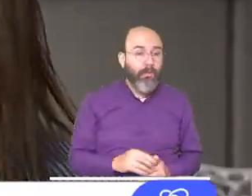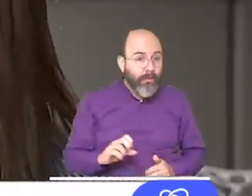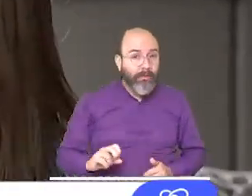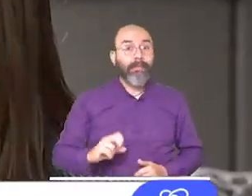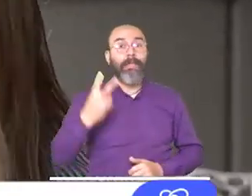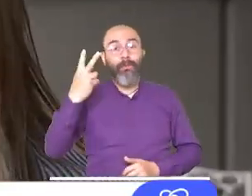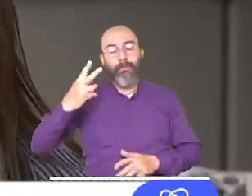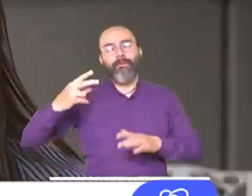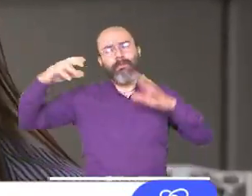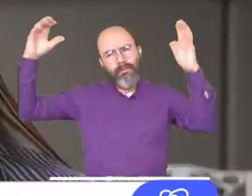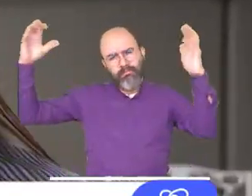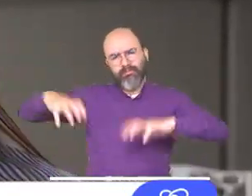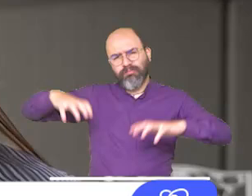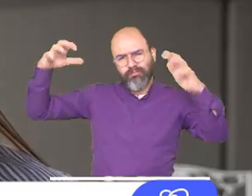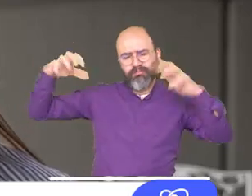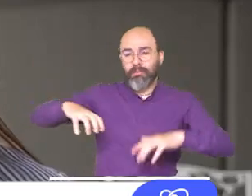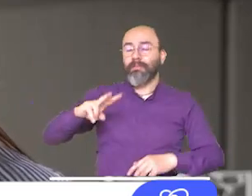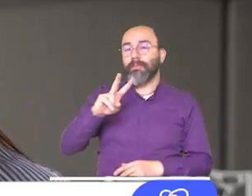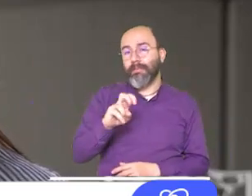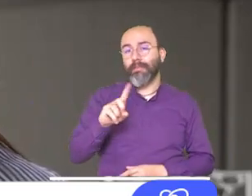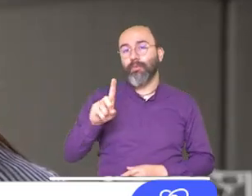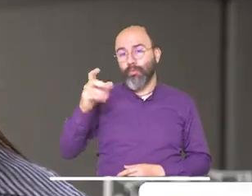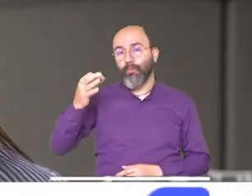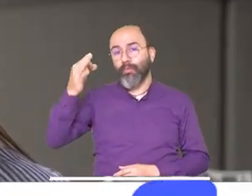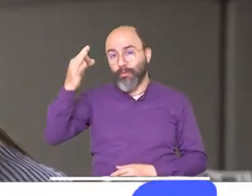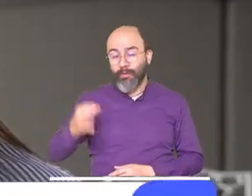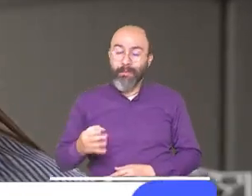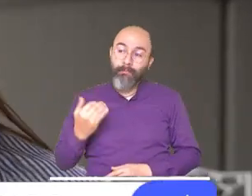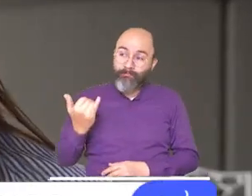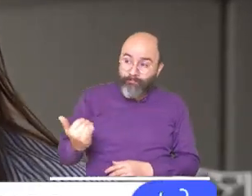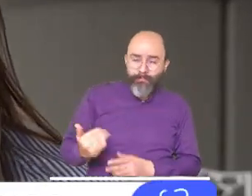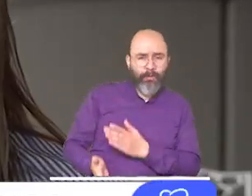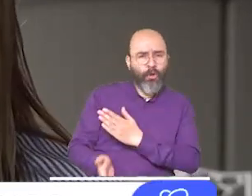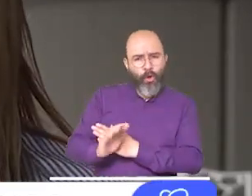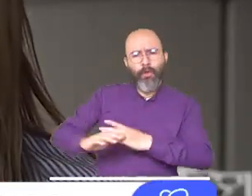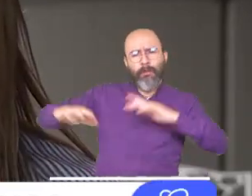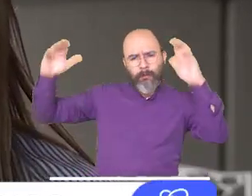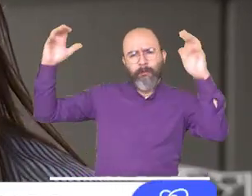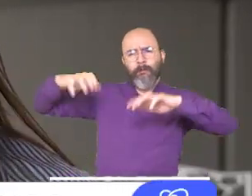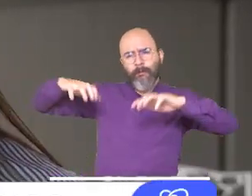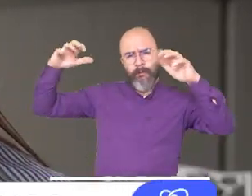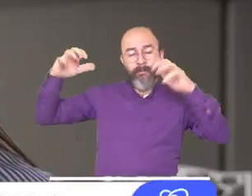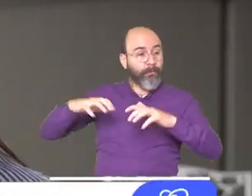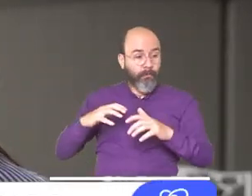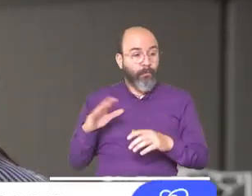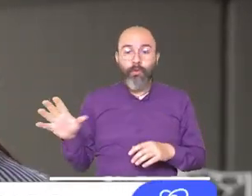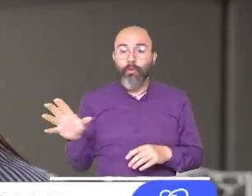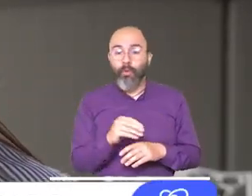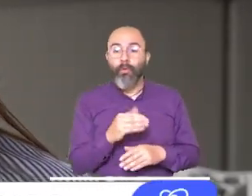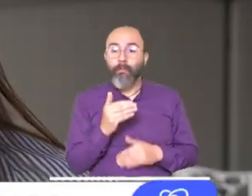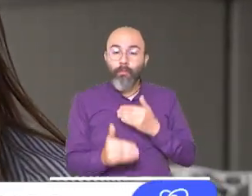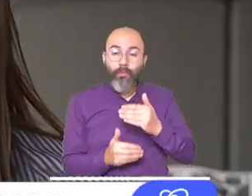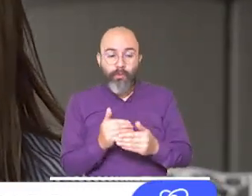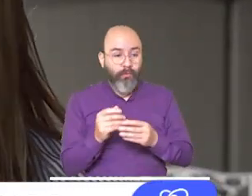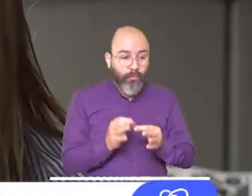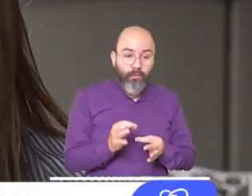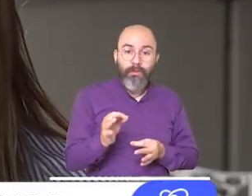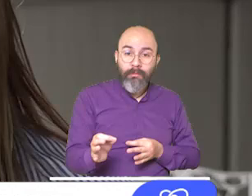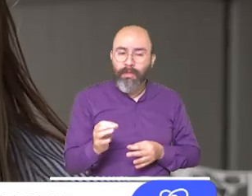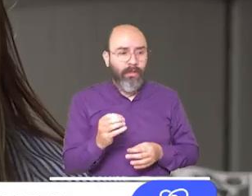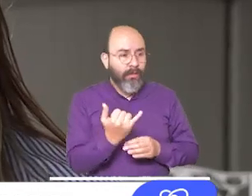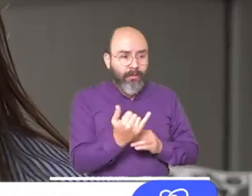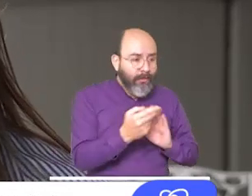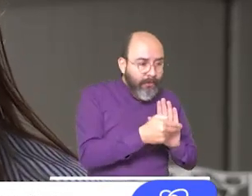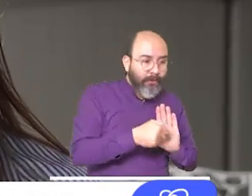seguimos con un 71 de probabilidad de ocurrencia del fenómeno de la niña aquí en todos los consejos municipales de gestión de riesgo se han estado